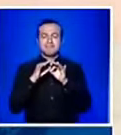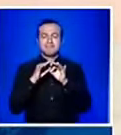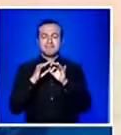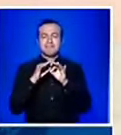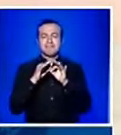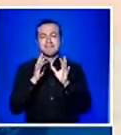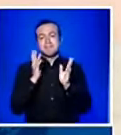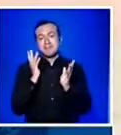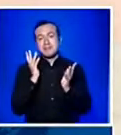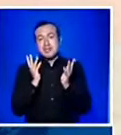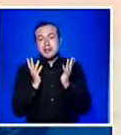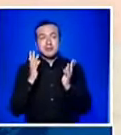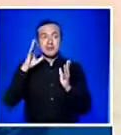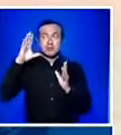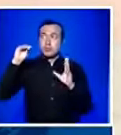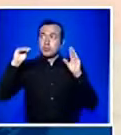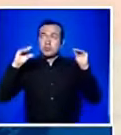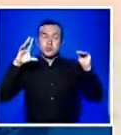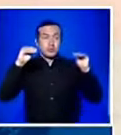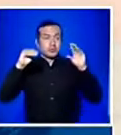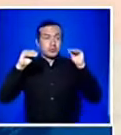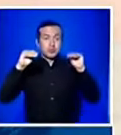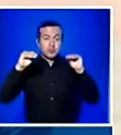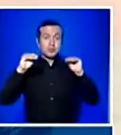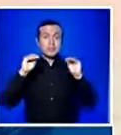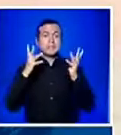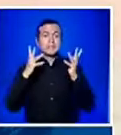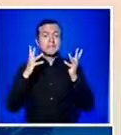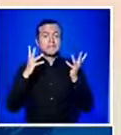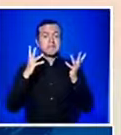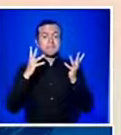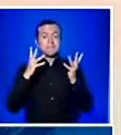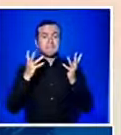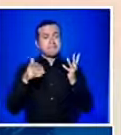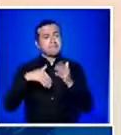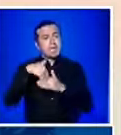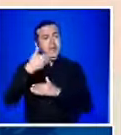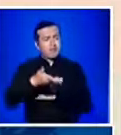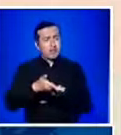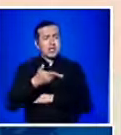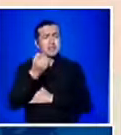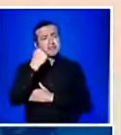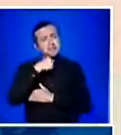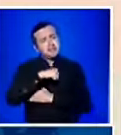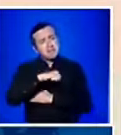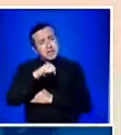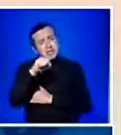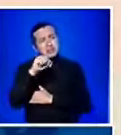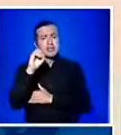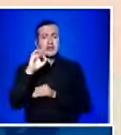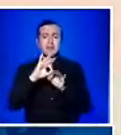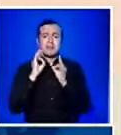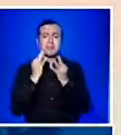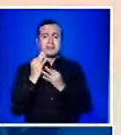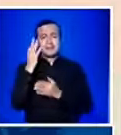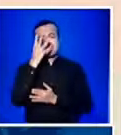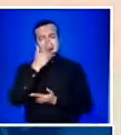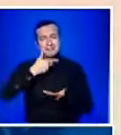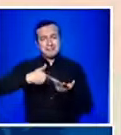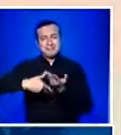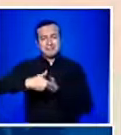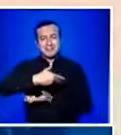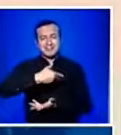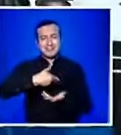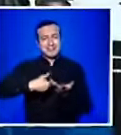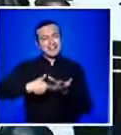cuando hayan cortes de luz, si uno puede salir y hacerlo, ¿no? Y más aún si es que es en familia, para compartir